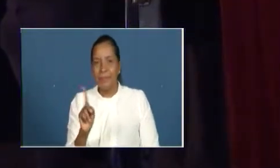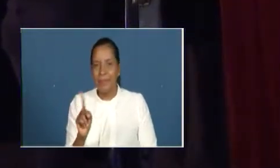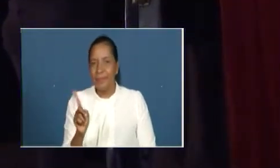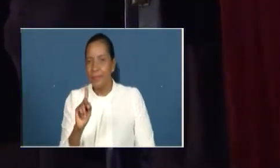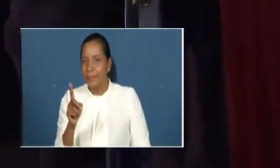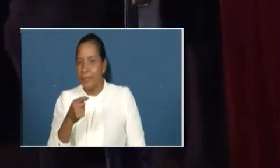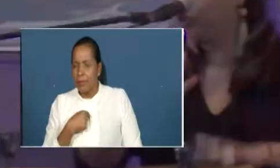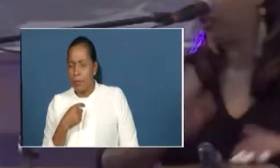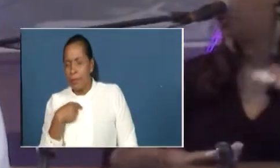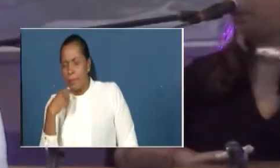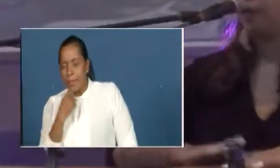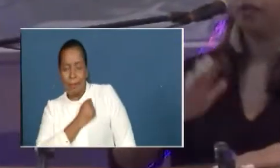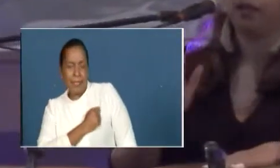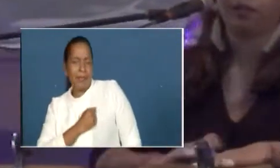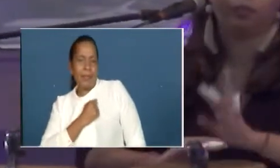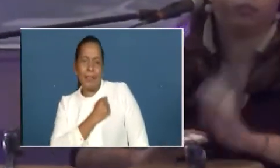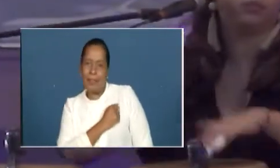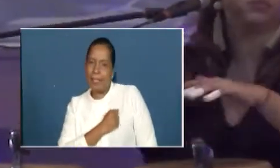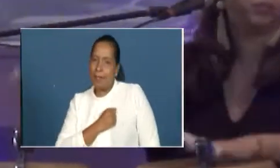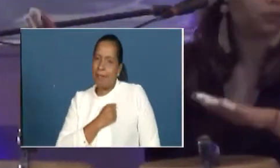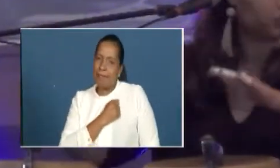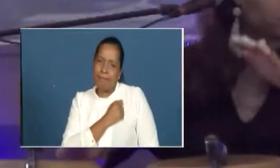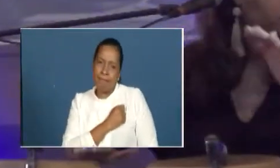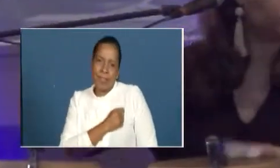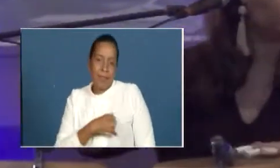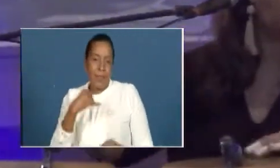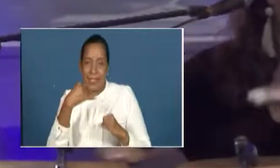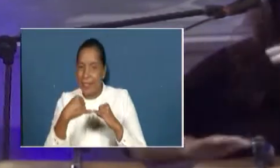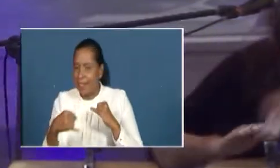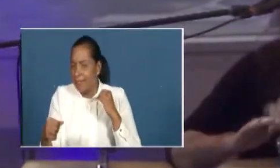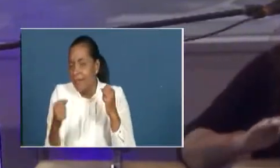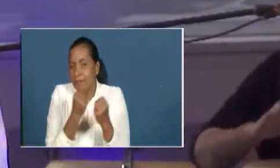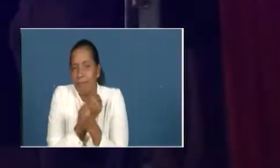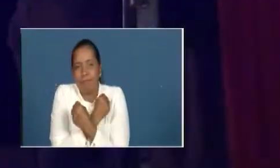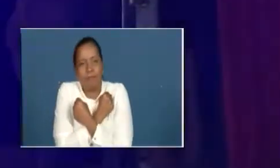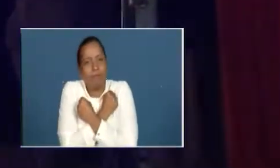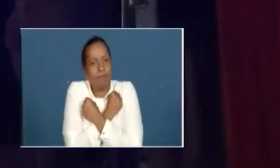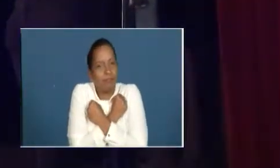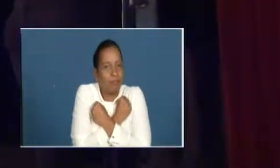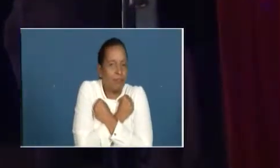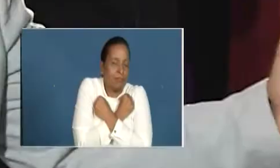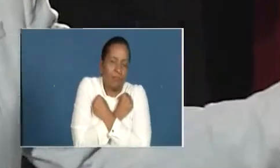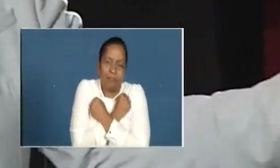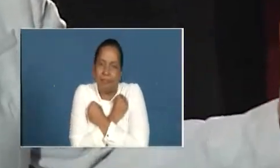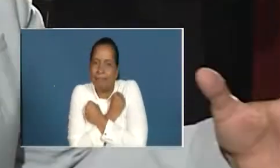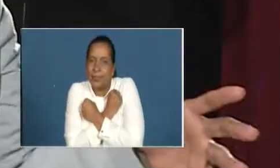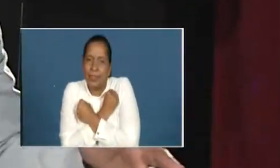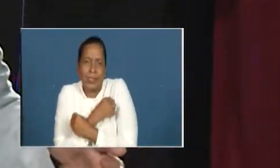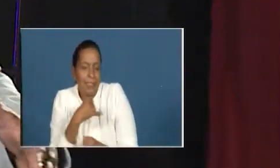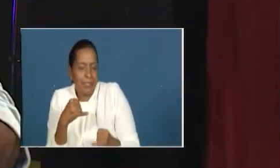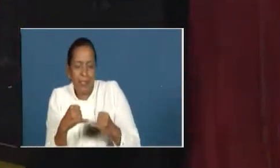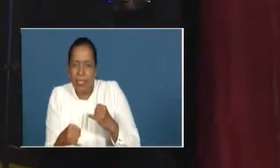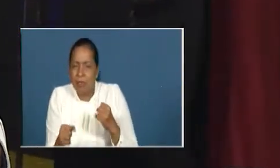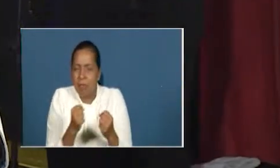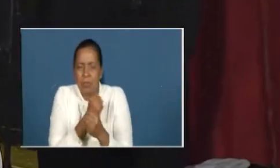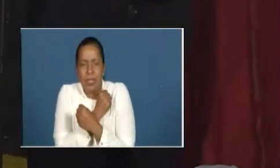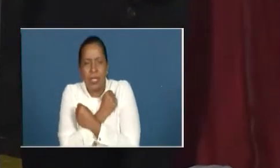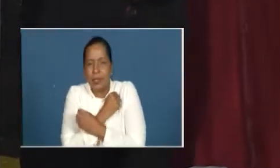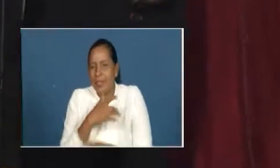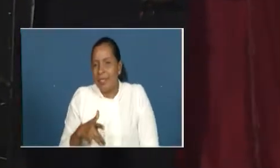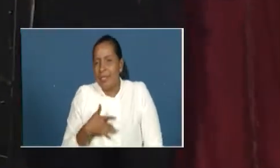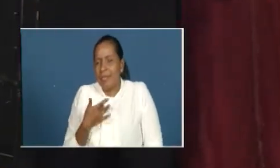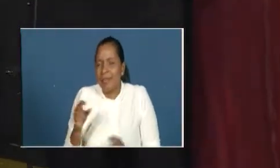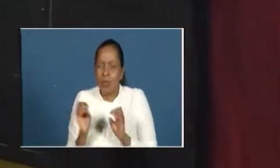Mi más profundo pésame, pues se ha muerto el amor que una